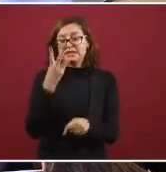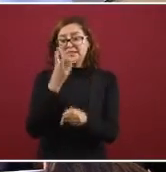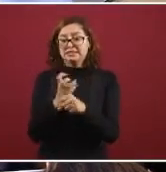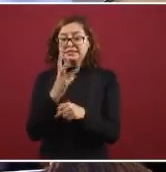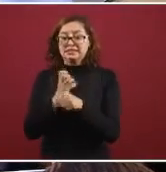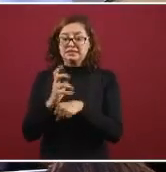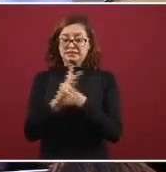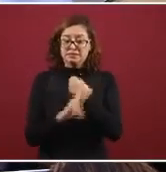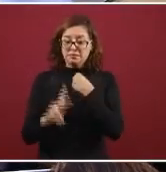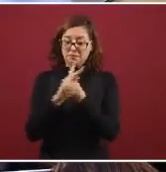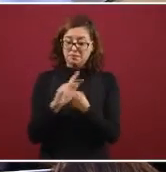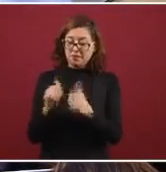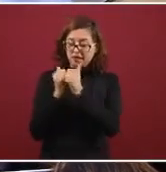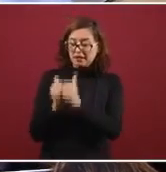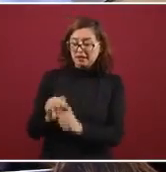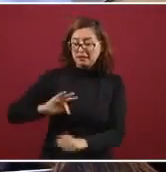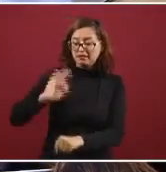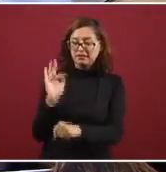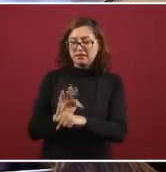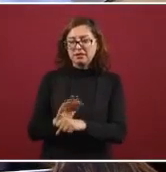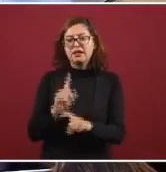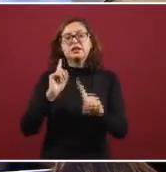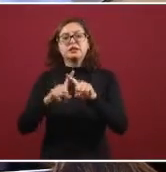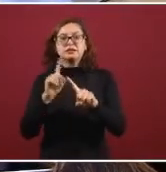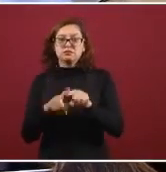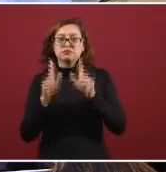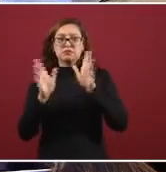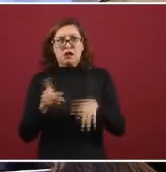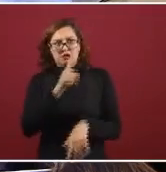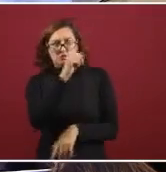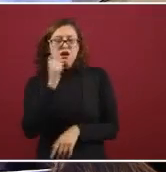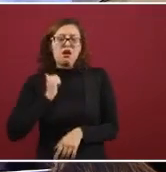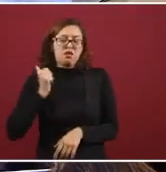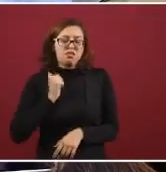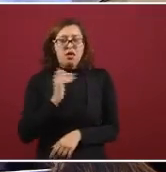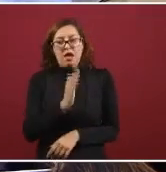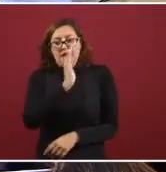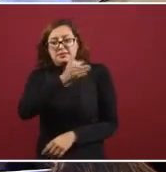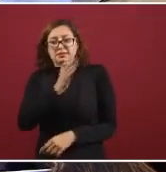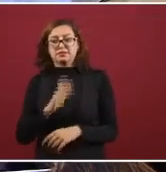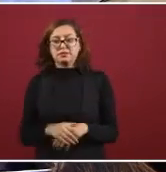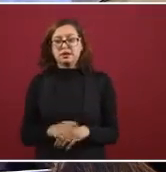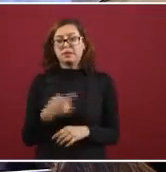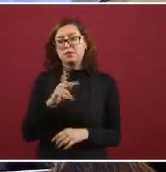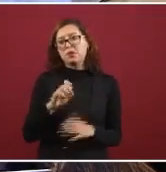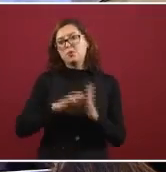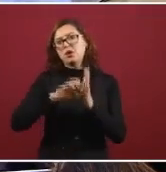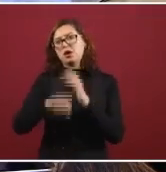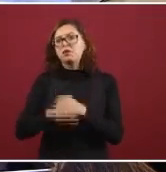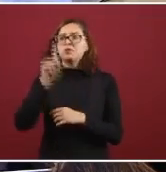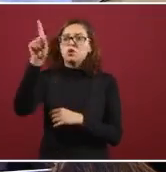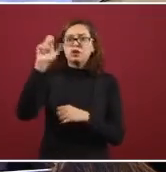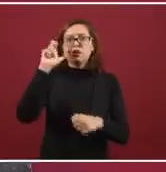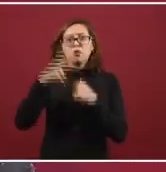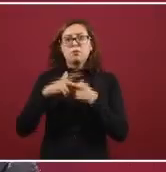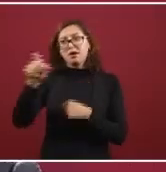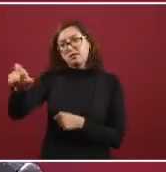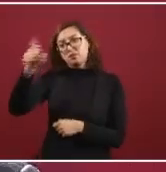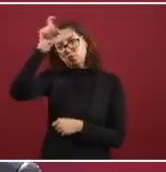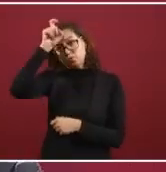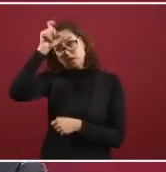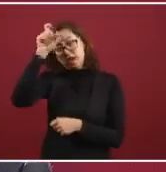a ver, ¿quién lo tendría? Bueno, lo tienen con Canadá, pero el caso europeo, que es con Turquía, también lo hemos